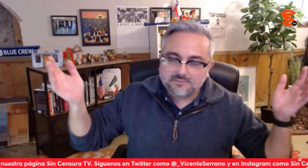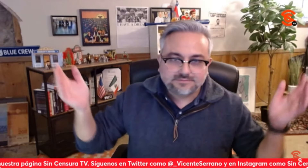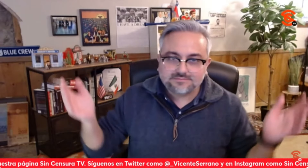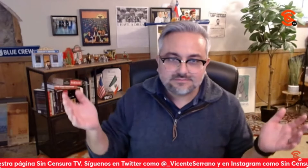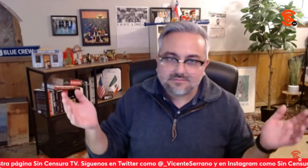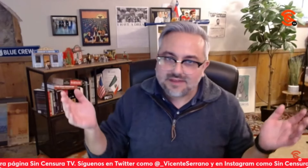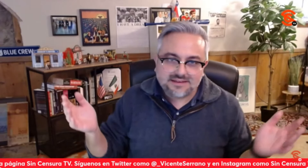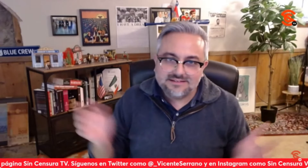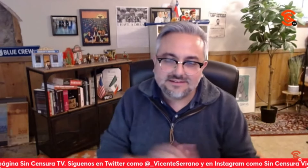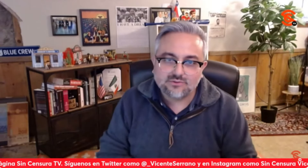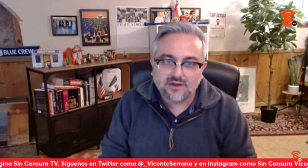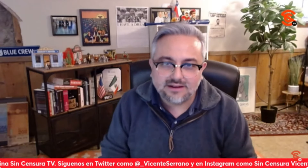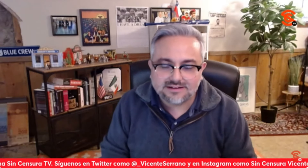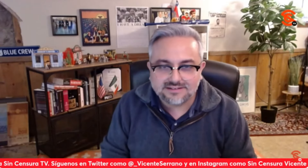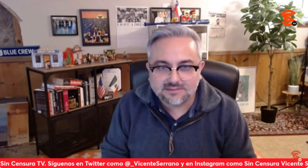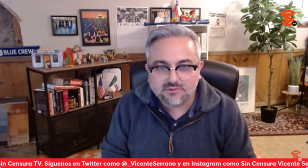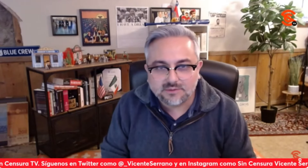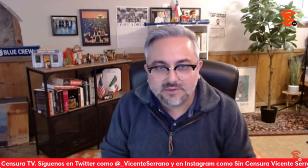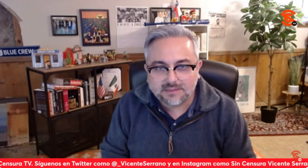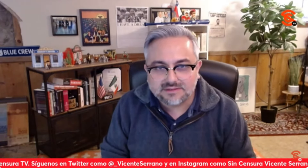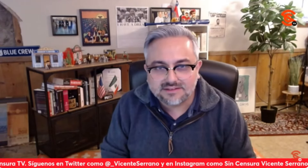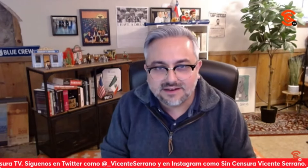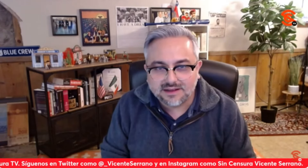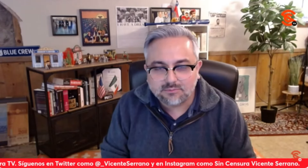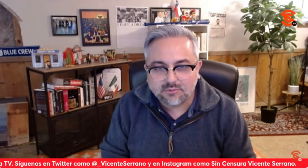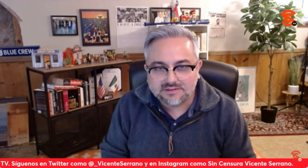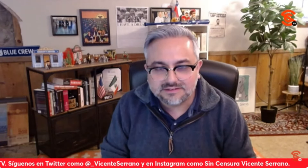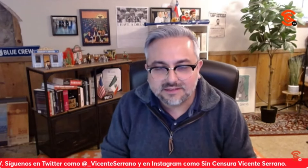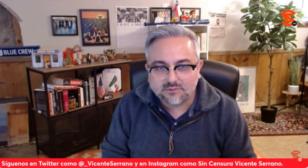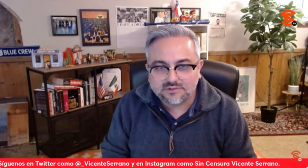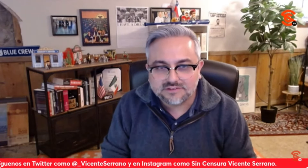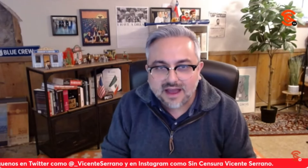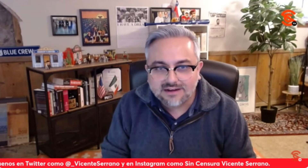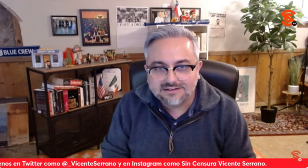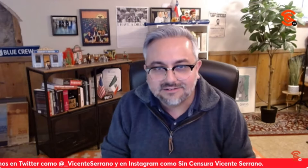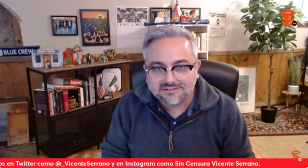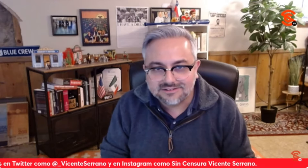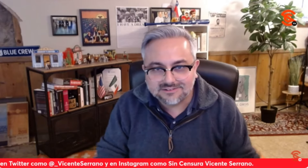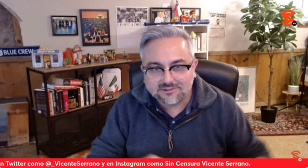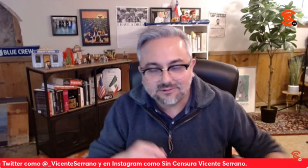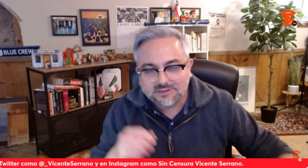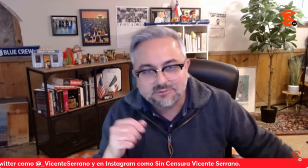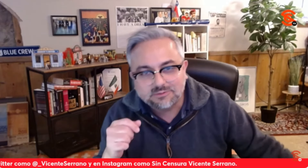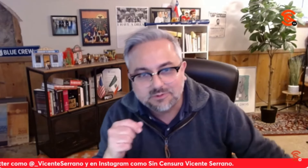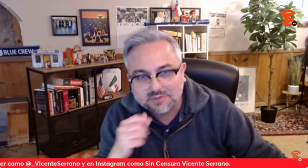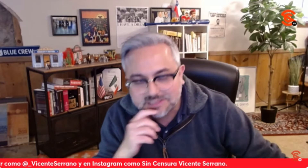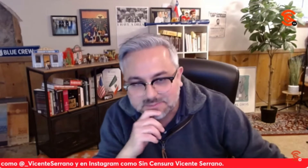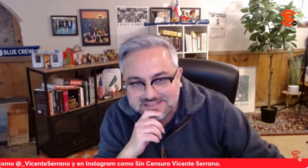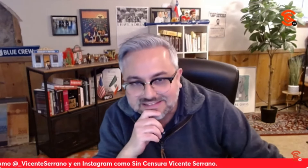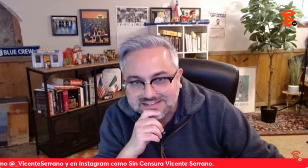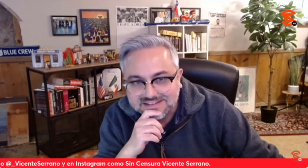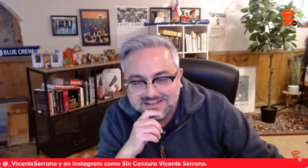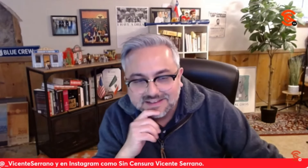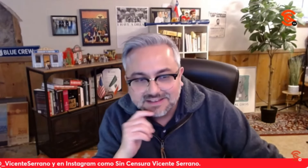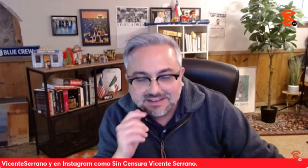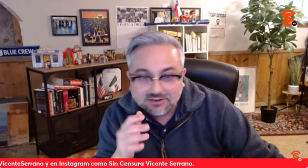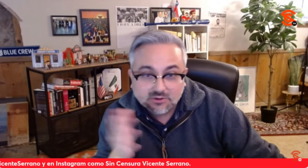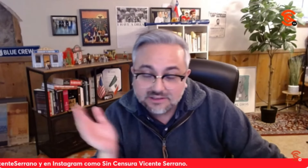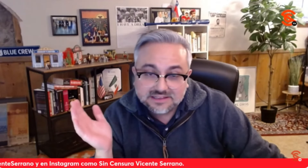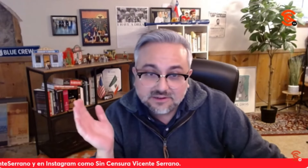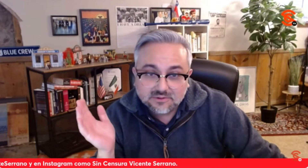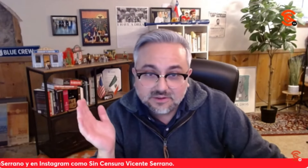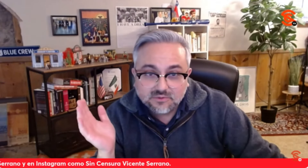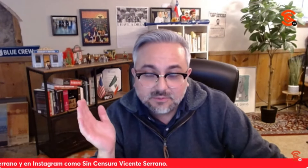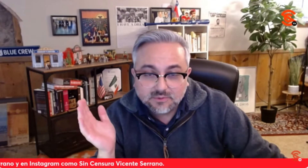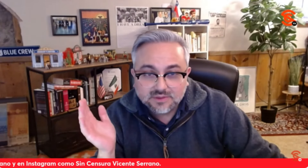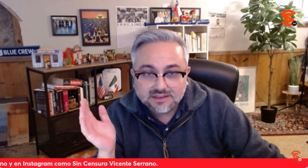supuesto que aquí en Sin Censura rechazamos abiertamente la publicidad oficial, ¿no? Eso lo sabe usted perfectamente. Y no